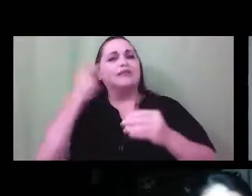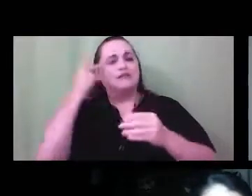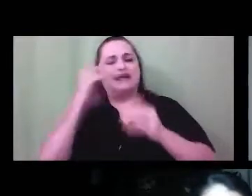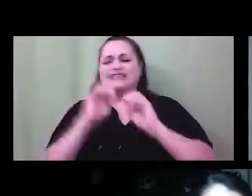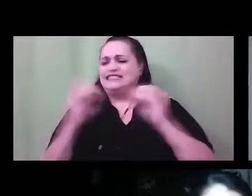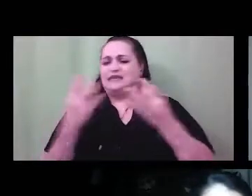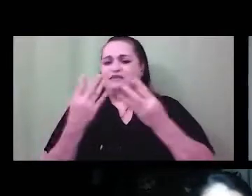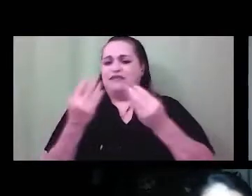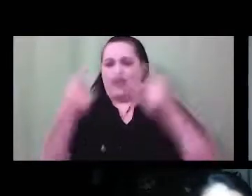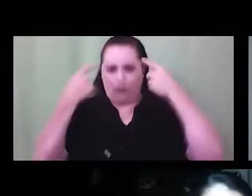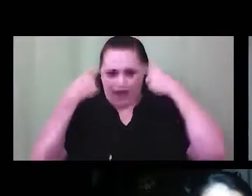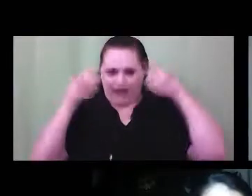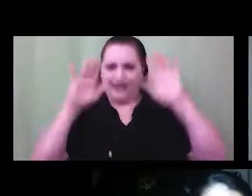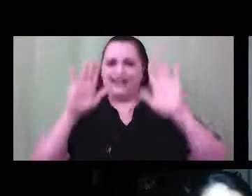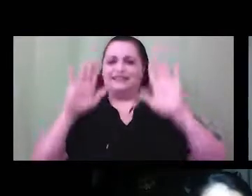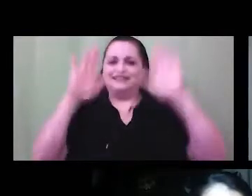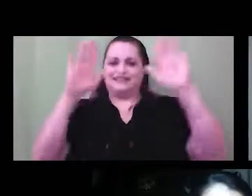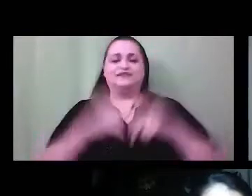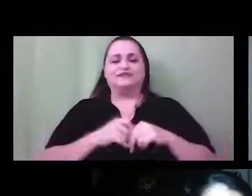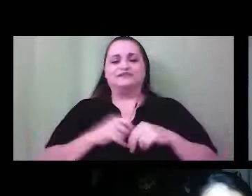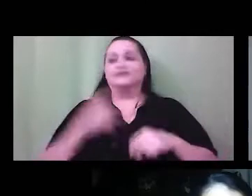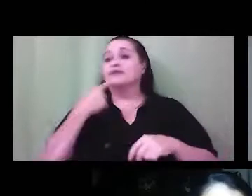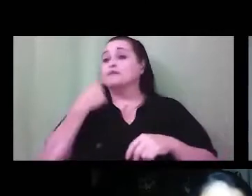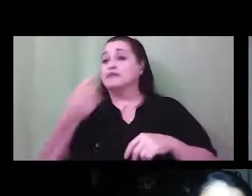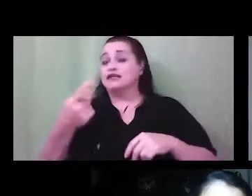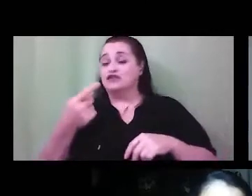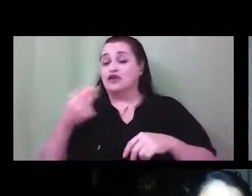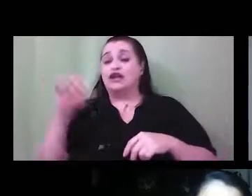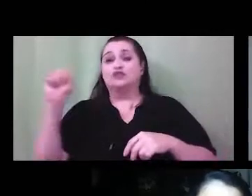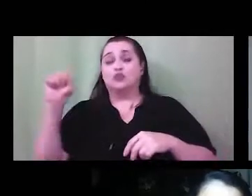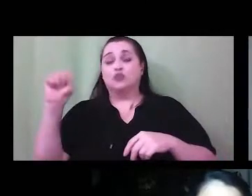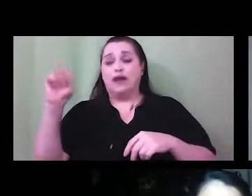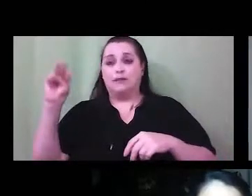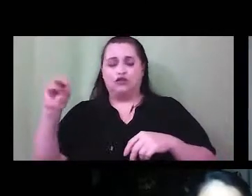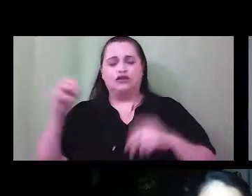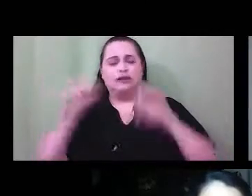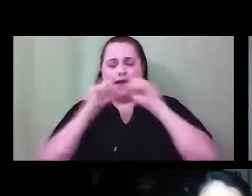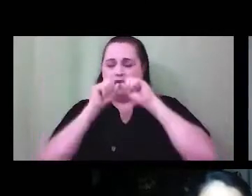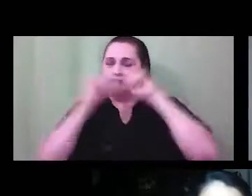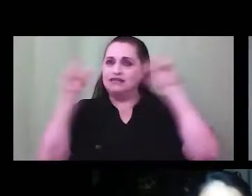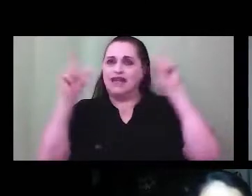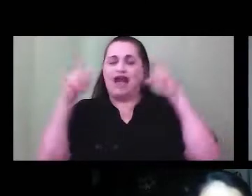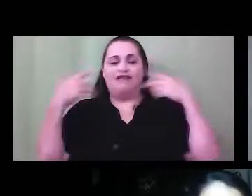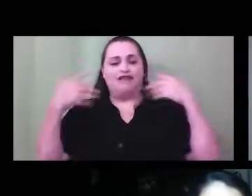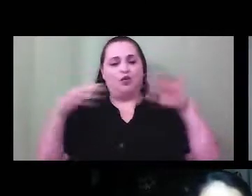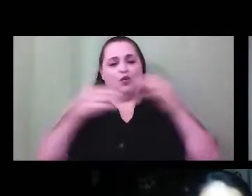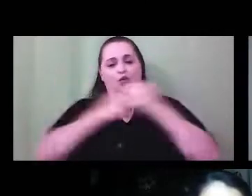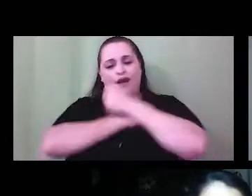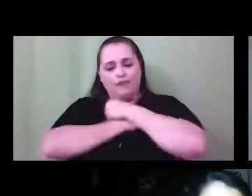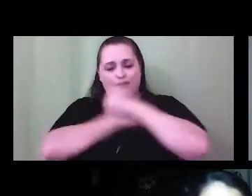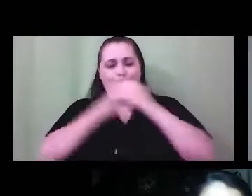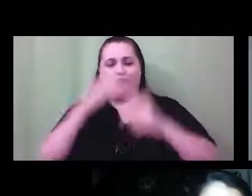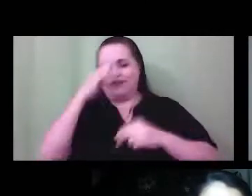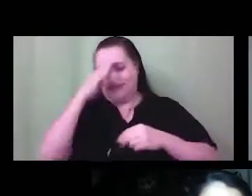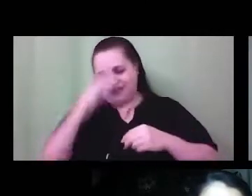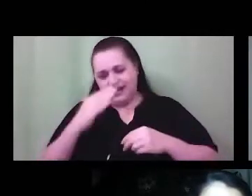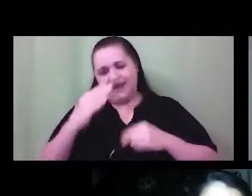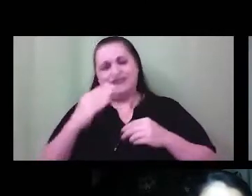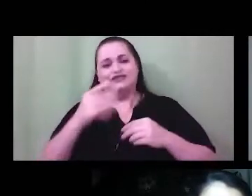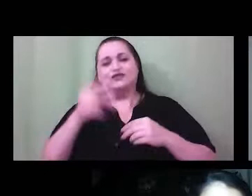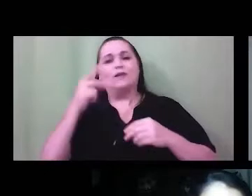al éxito. Menciona Sujei Montoya, muy admirable el amor y la dedicación de los padres y madres,